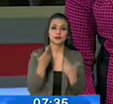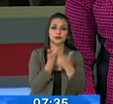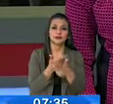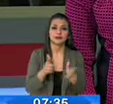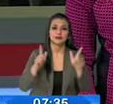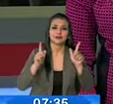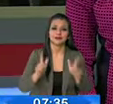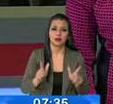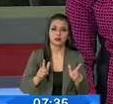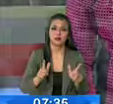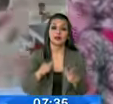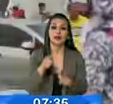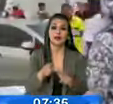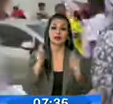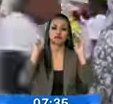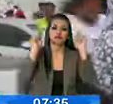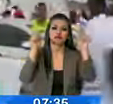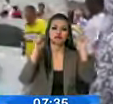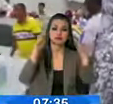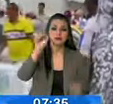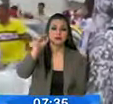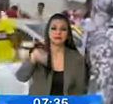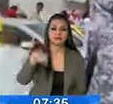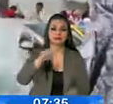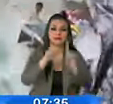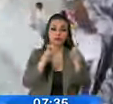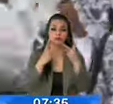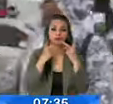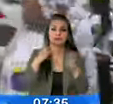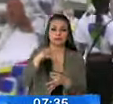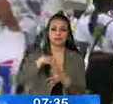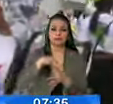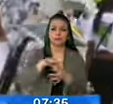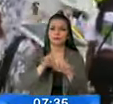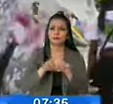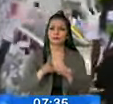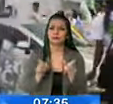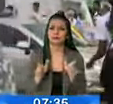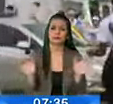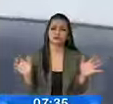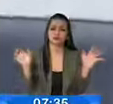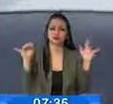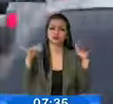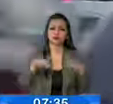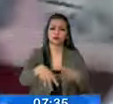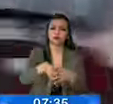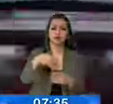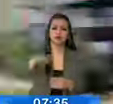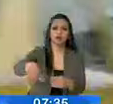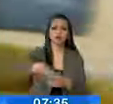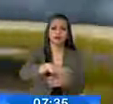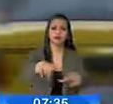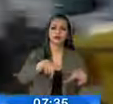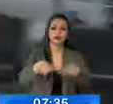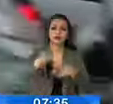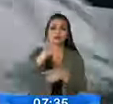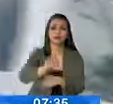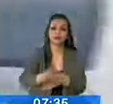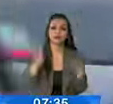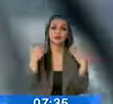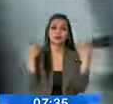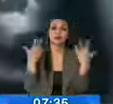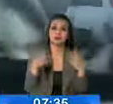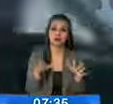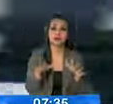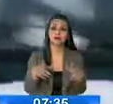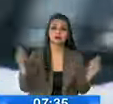Pueblo realizó la campaña por el sí en la consulta. Decenas de sus militantes se concentraron en los exteriores de su sede ubicada en el sur de Guayaquil, donde